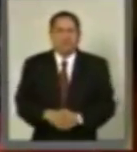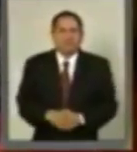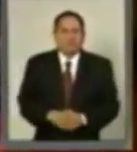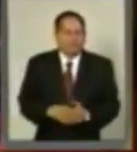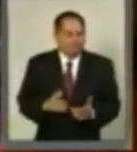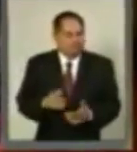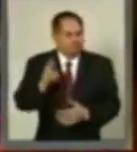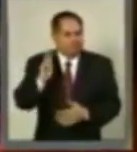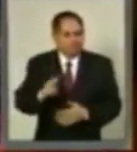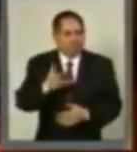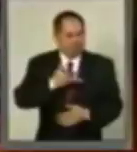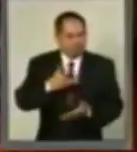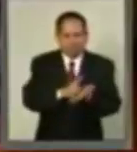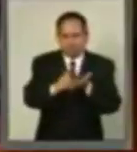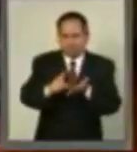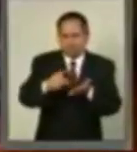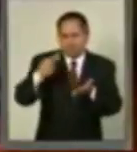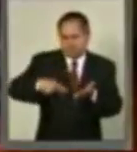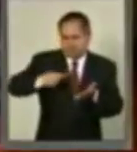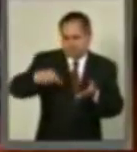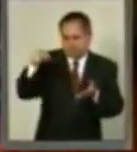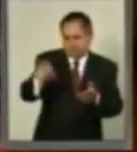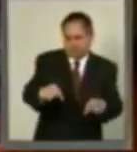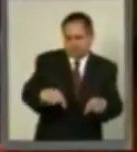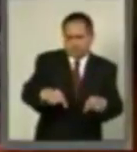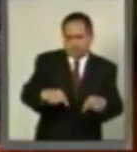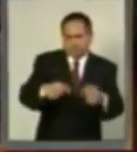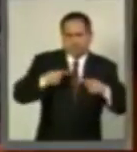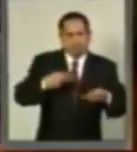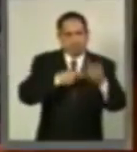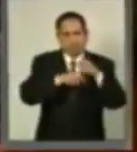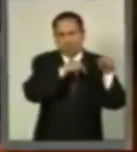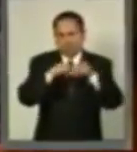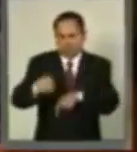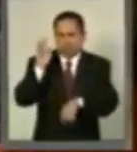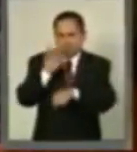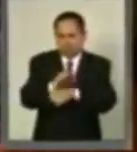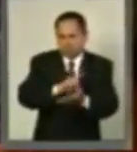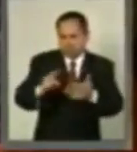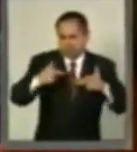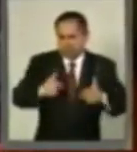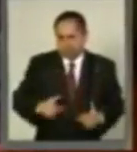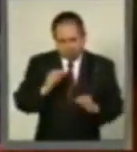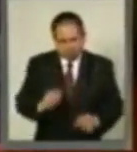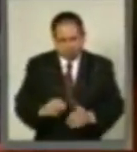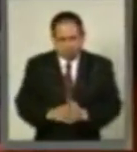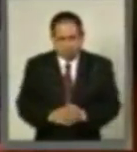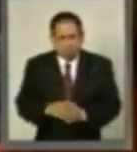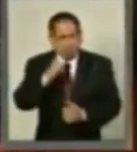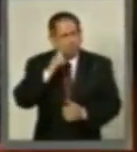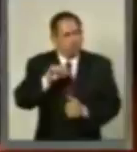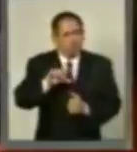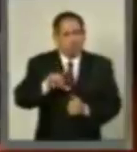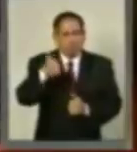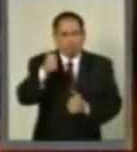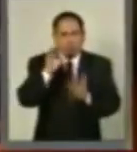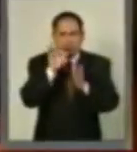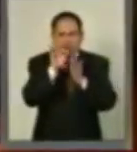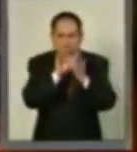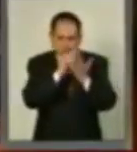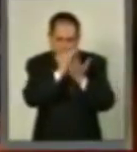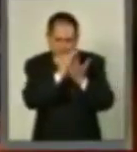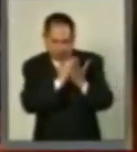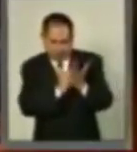y que habla de los derechos fundamentales de nuestros connacionales. Son 11 puntos y el de la Ciudad de